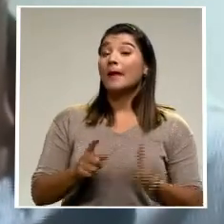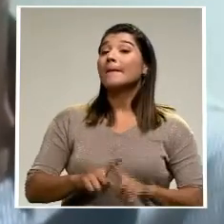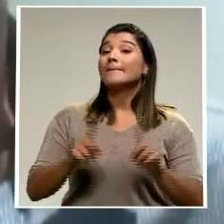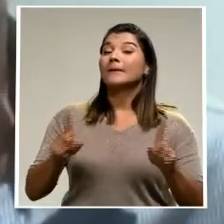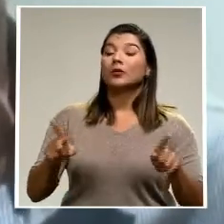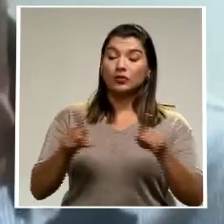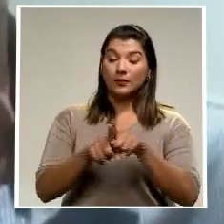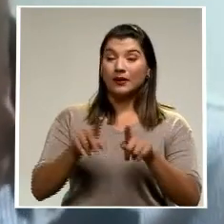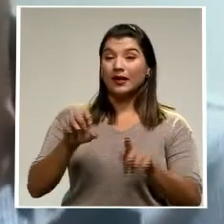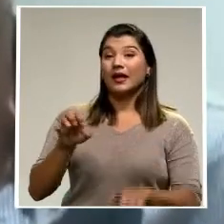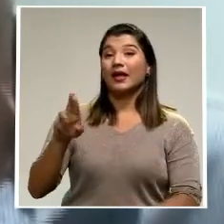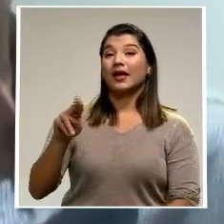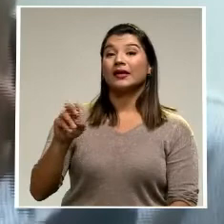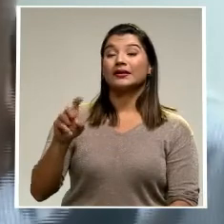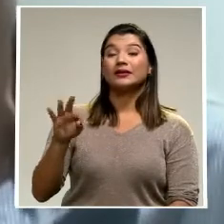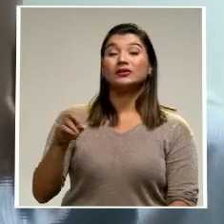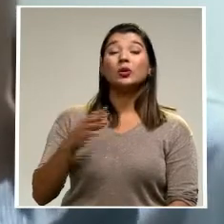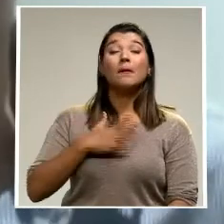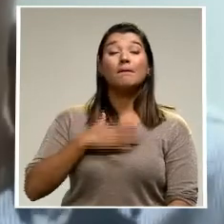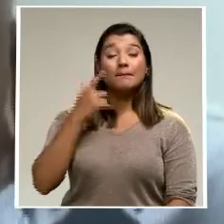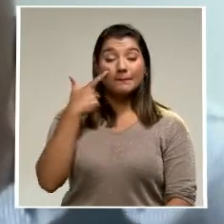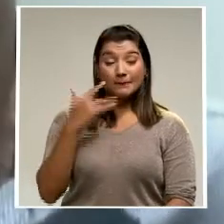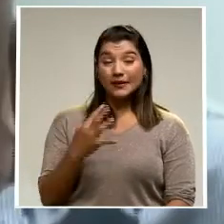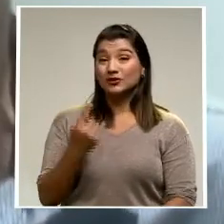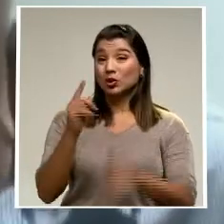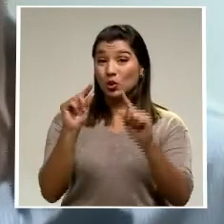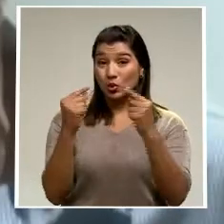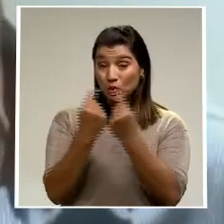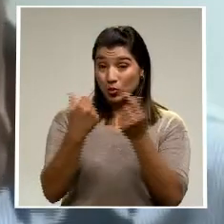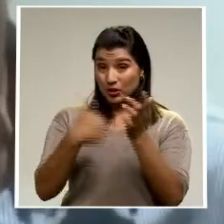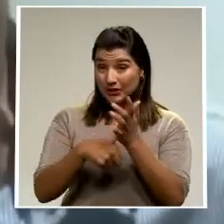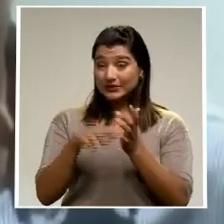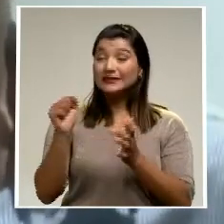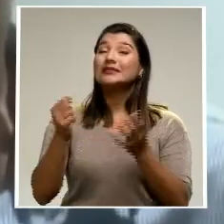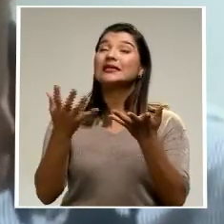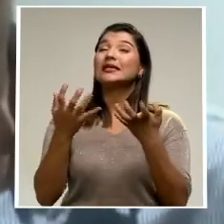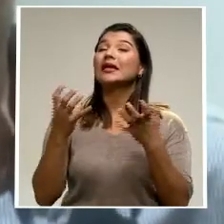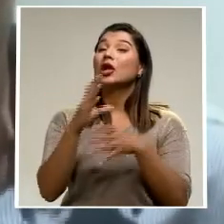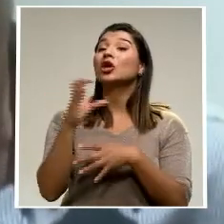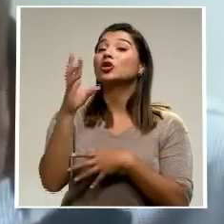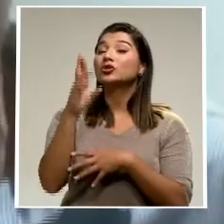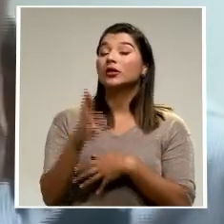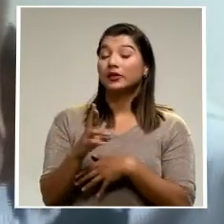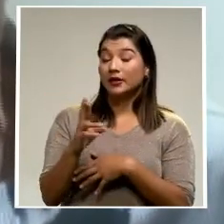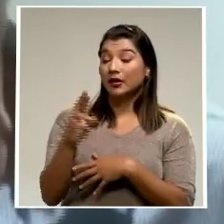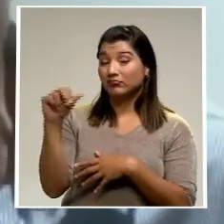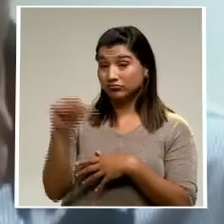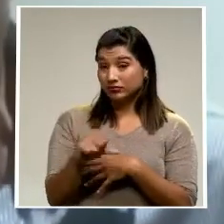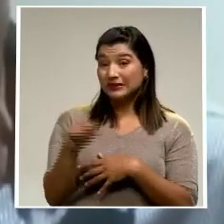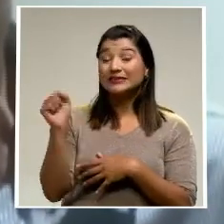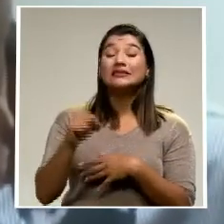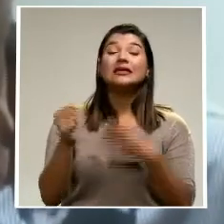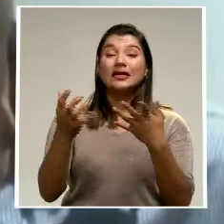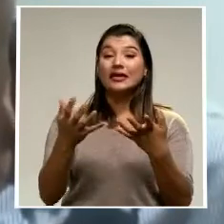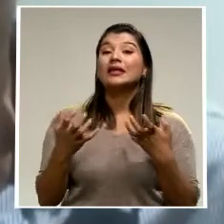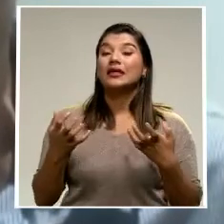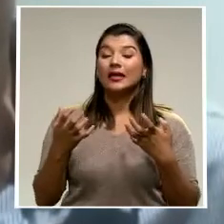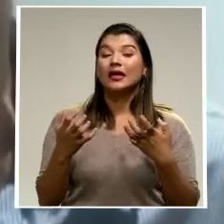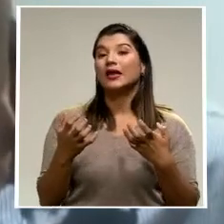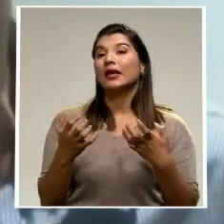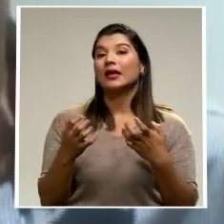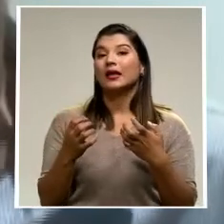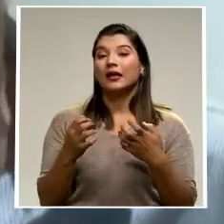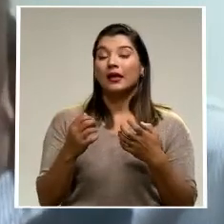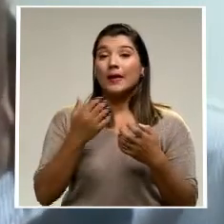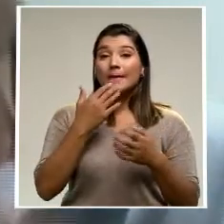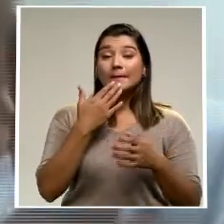lado, Ernesto, me parece que hay un grupo electoral que sí quiere que Costa Rica caiga en default, que sí quiere que haya una debacle